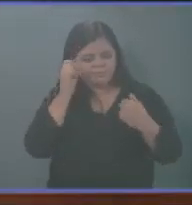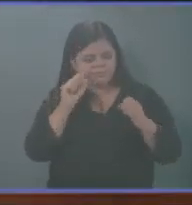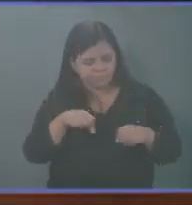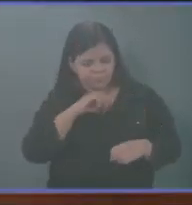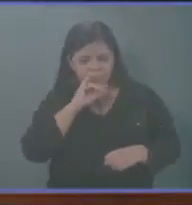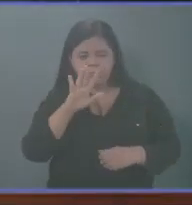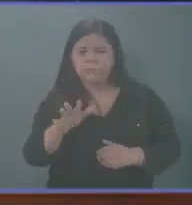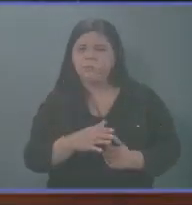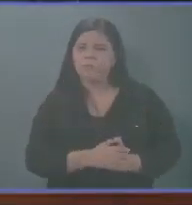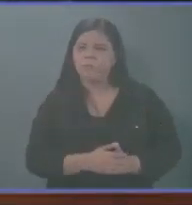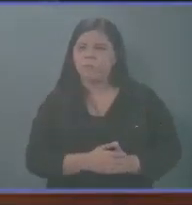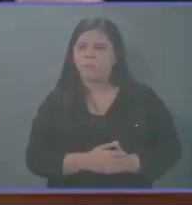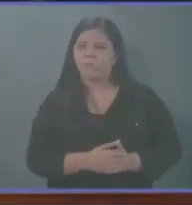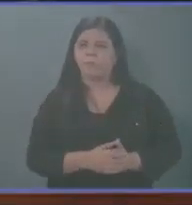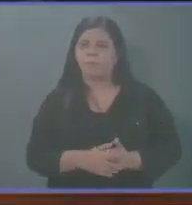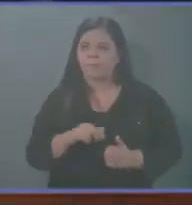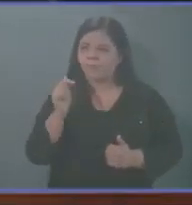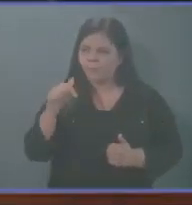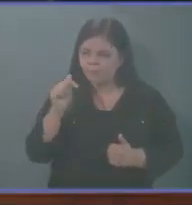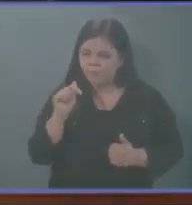decir que